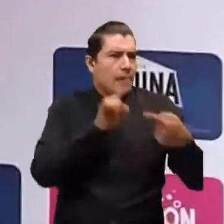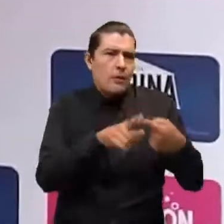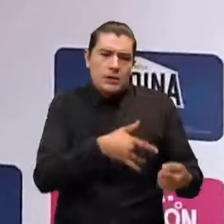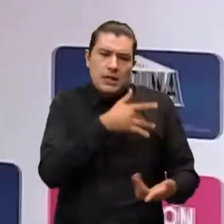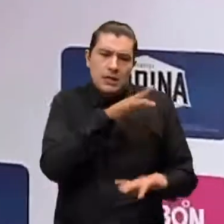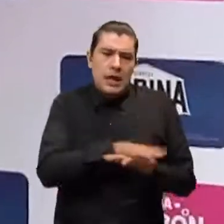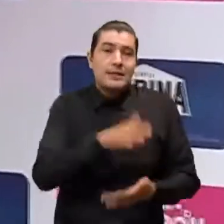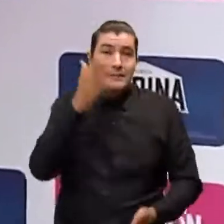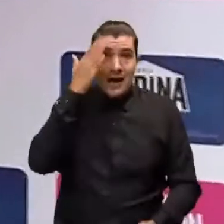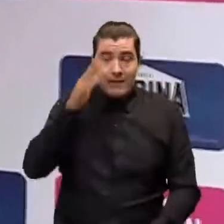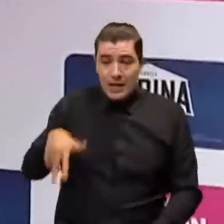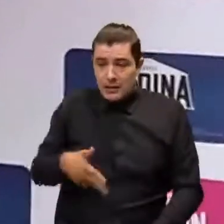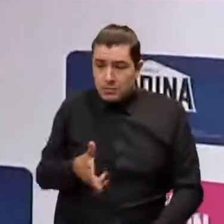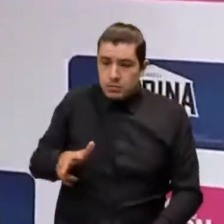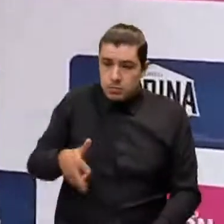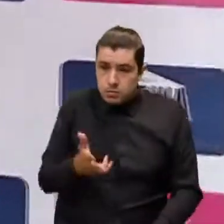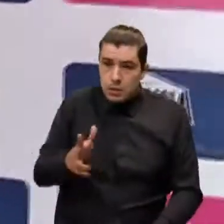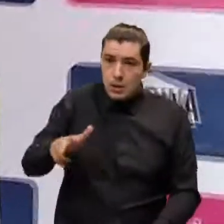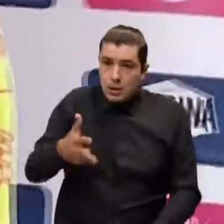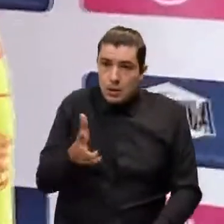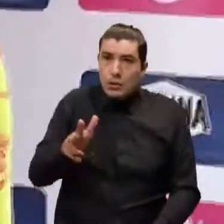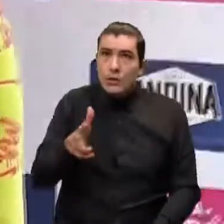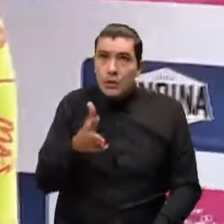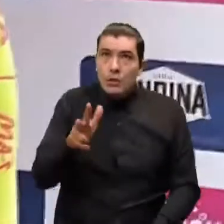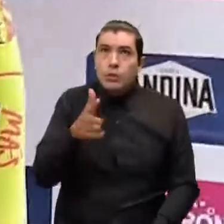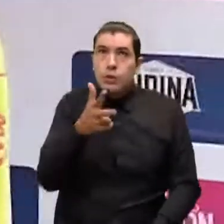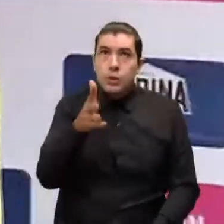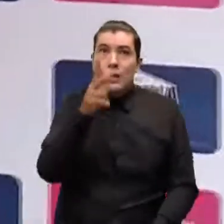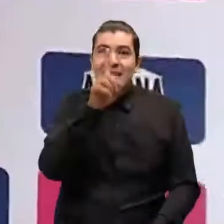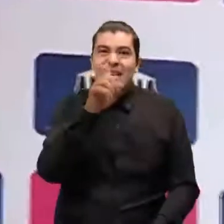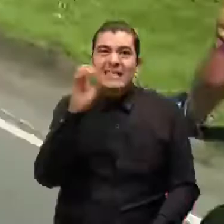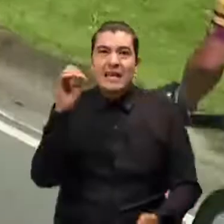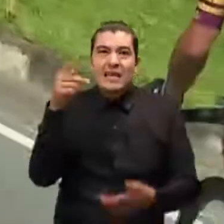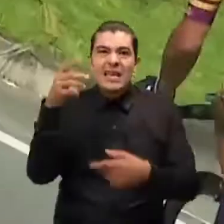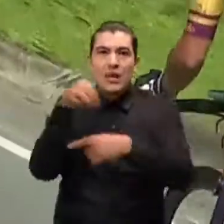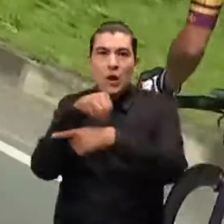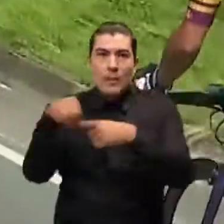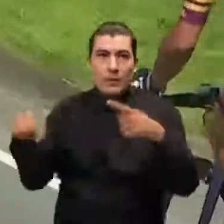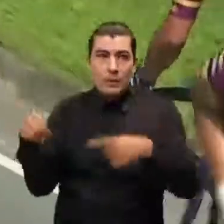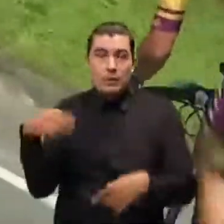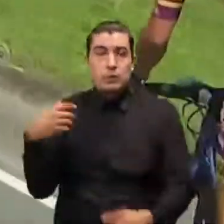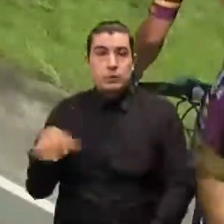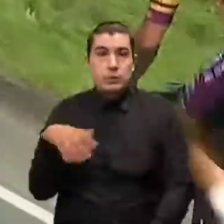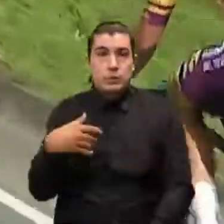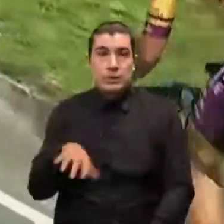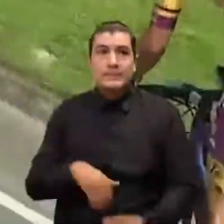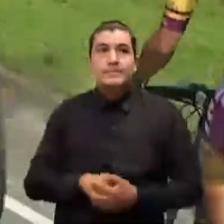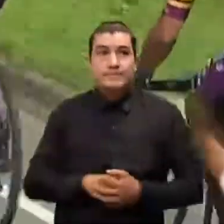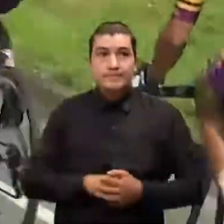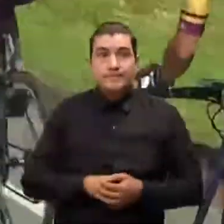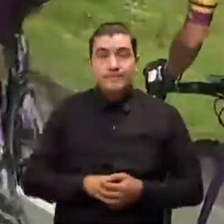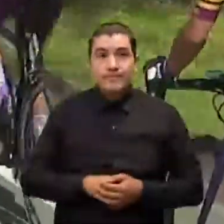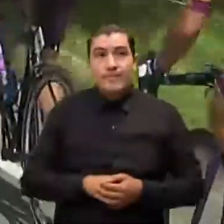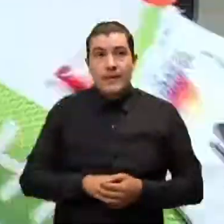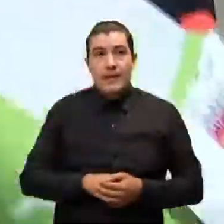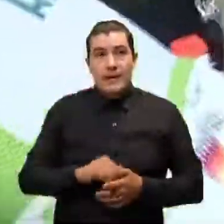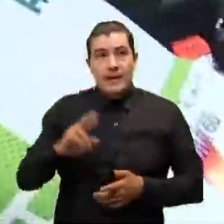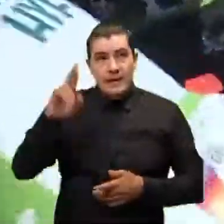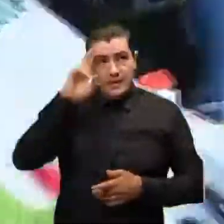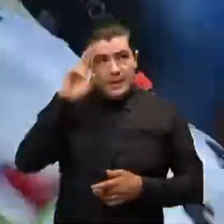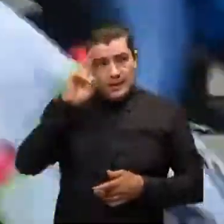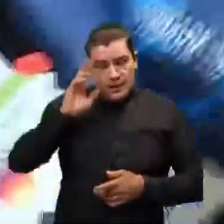Sabíamos que era una subida de más de 60 kilómetros con un premio a más de 3.000 en la llegada, de 3.200 metros.